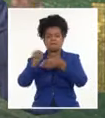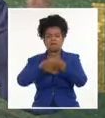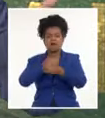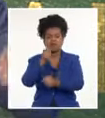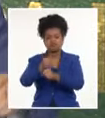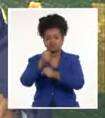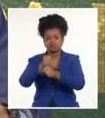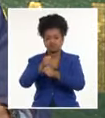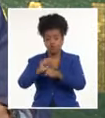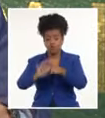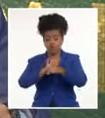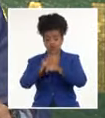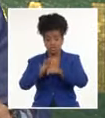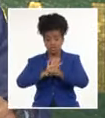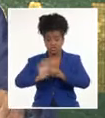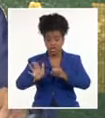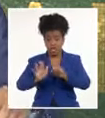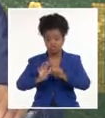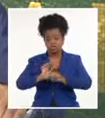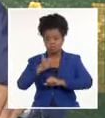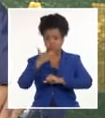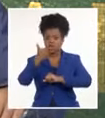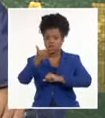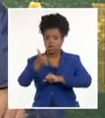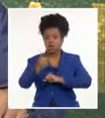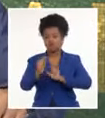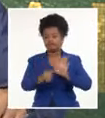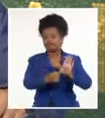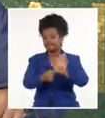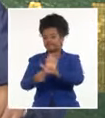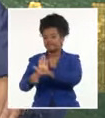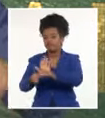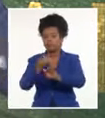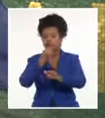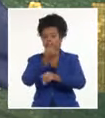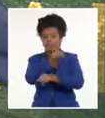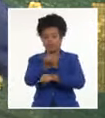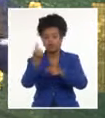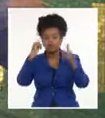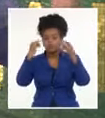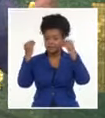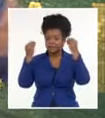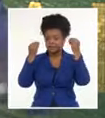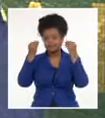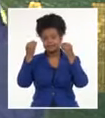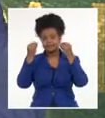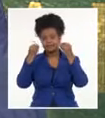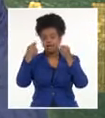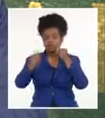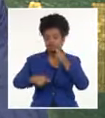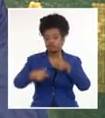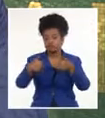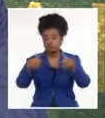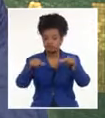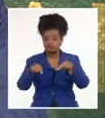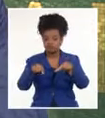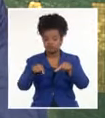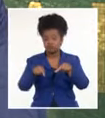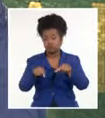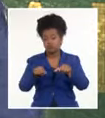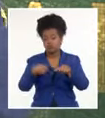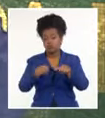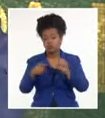para que sea considerado por los jefes de Estado y de Gobierno. También, por supuesto, haremos una evaluación de lo que hicimos durante este